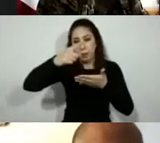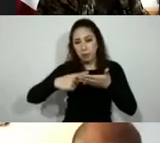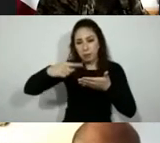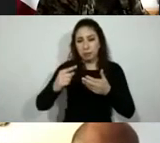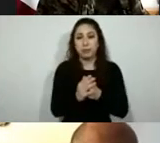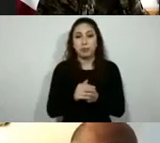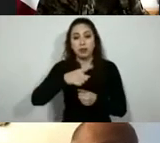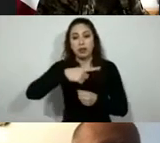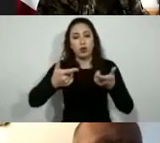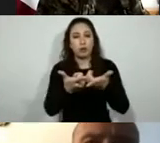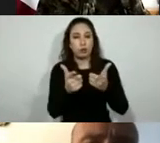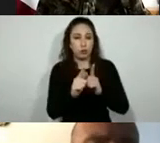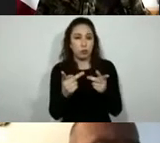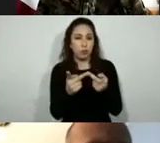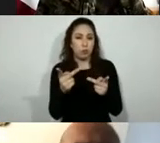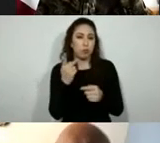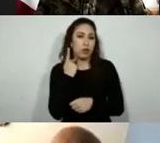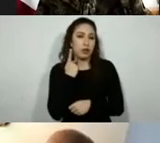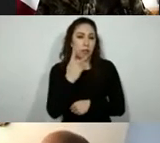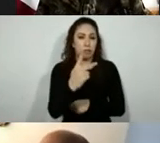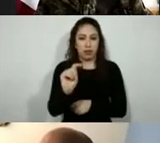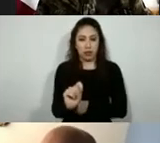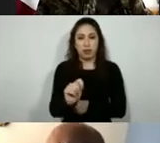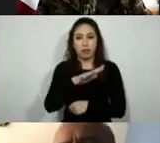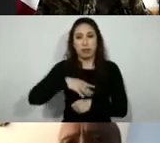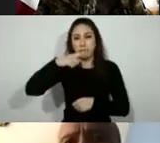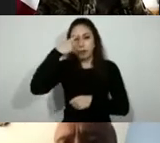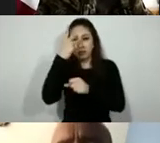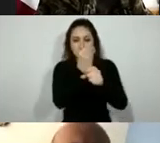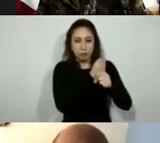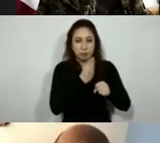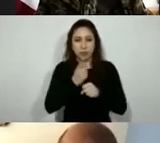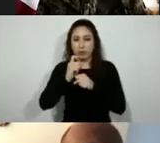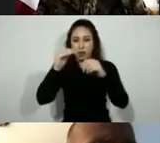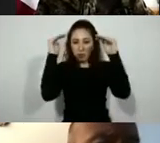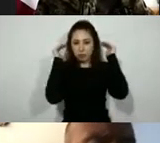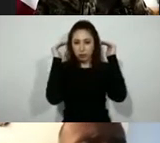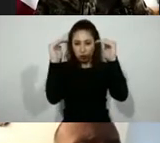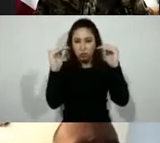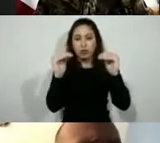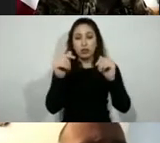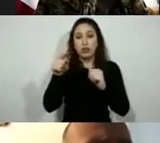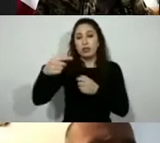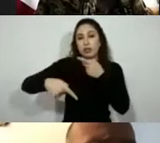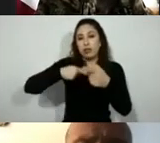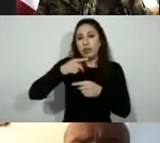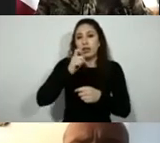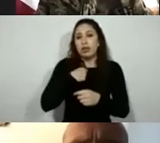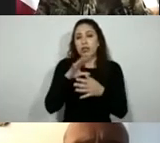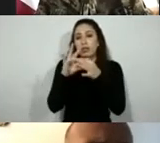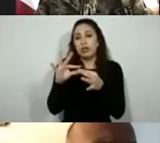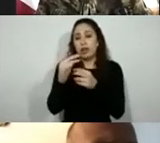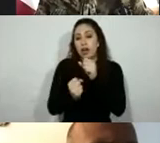PT, les informamos que en cuanto a techumbres, de acuerdo a su pregunta, en 2019 se